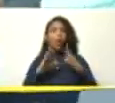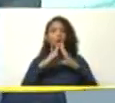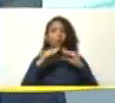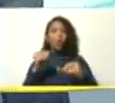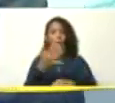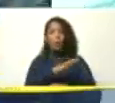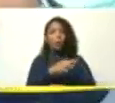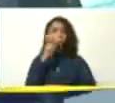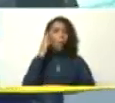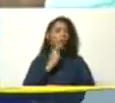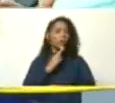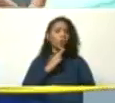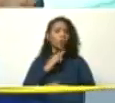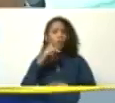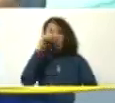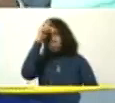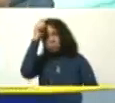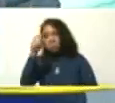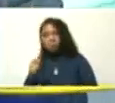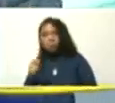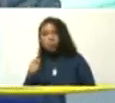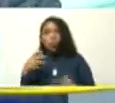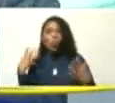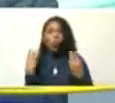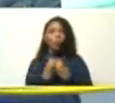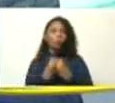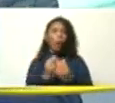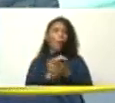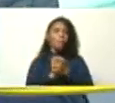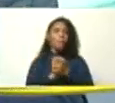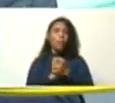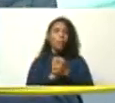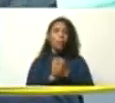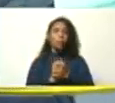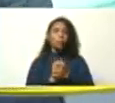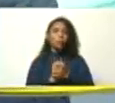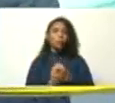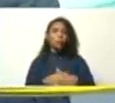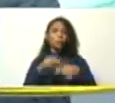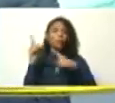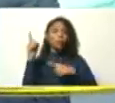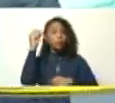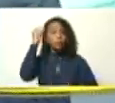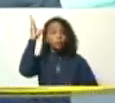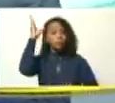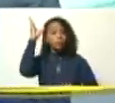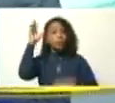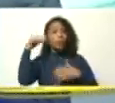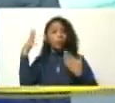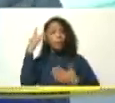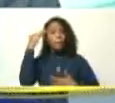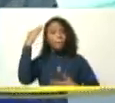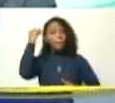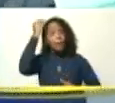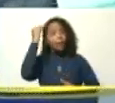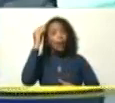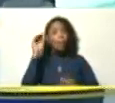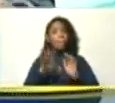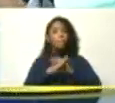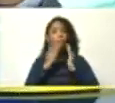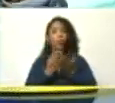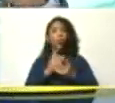del bolivarianismo, se reconocieron compañeros de causa. Y esa capacidad de imaginar un mundo distinto